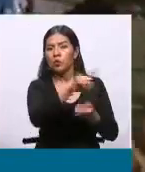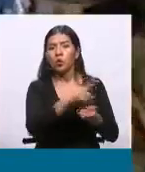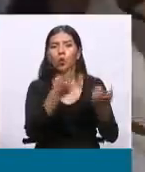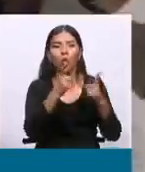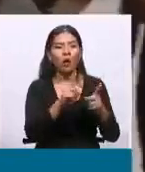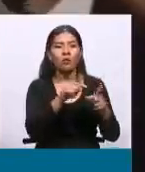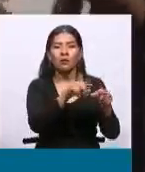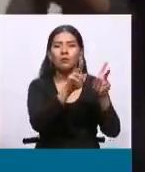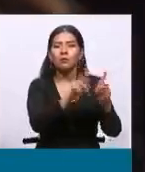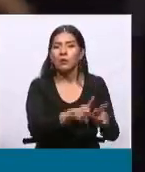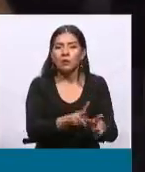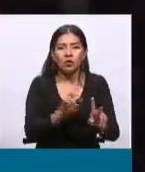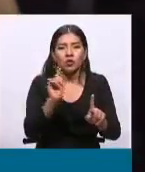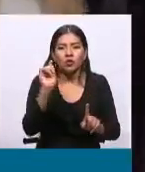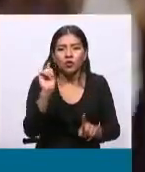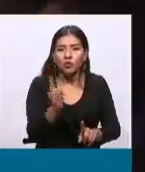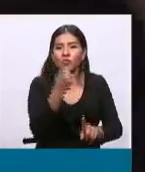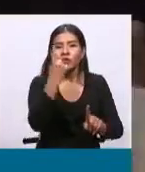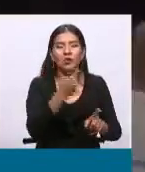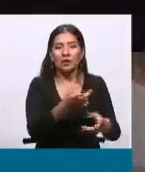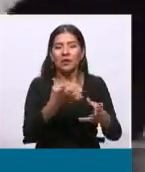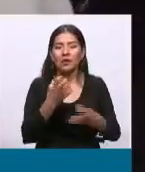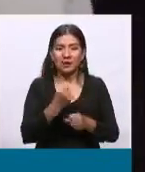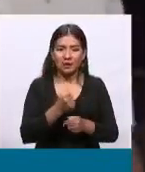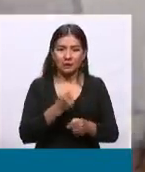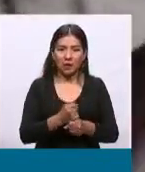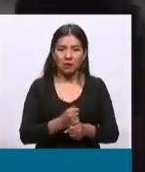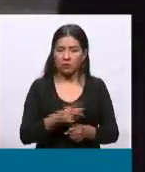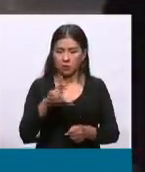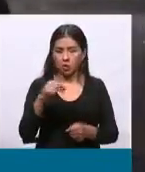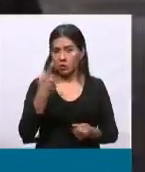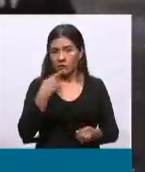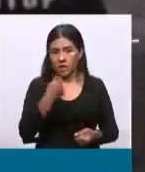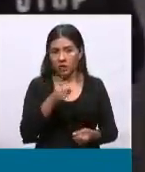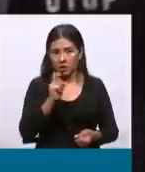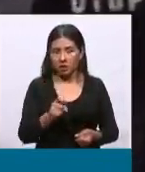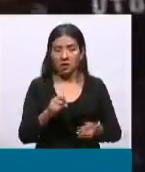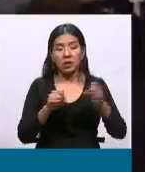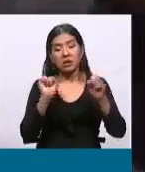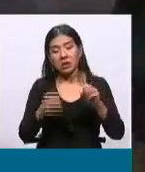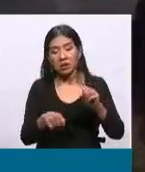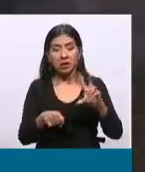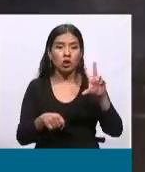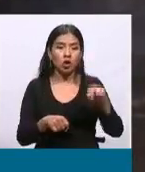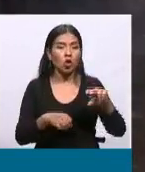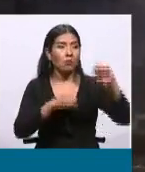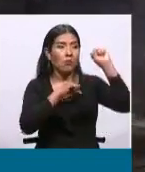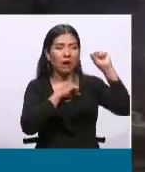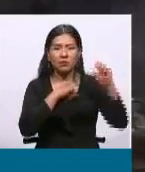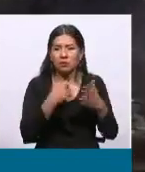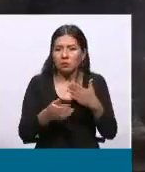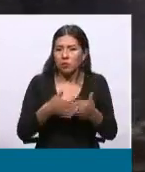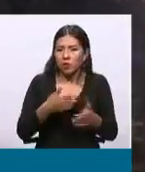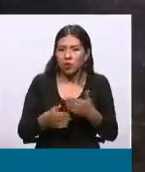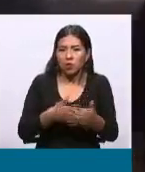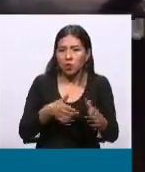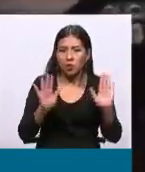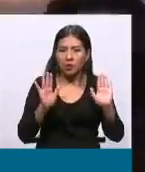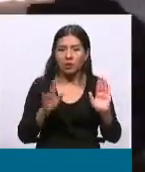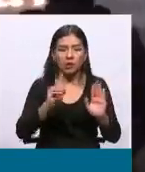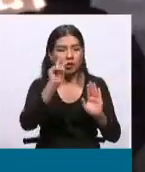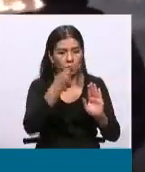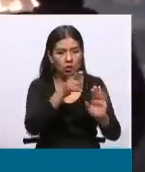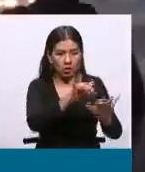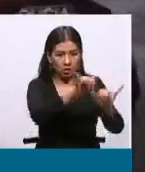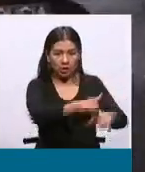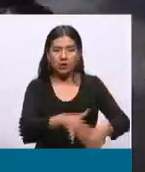de personas que además ni siquiera tienen que decir que son o no son afines al movimiento al socialismo, simplemente